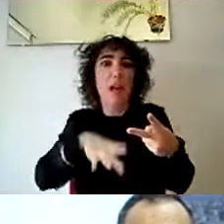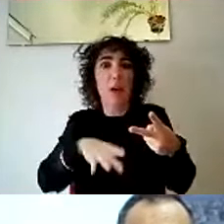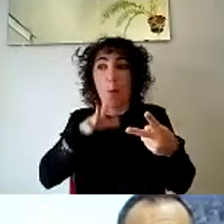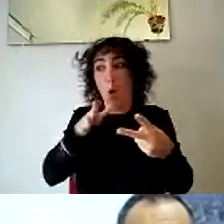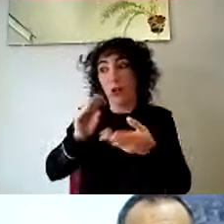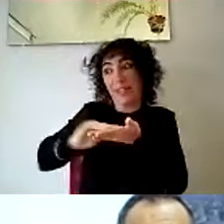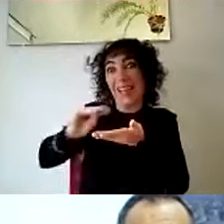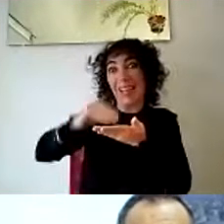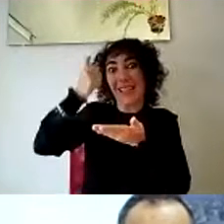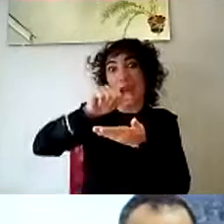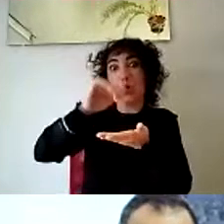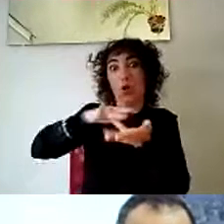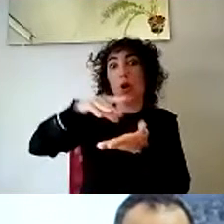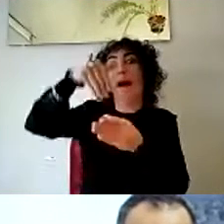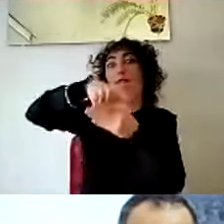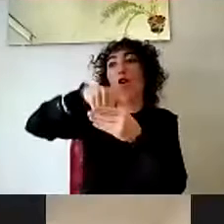quién son.